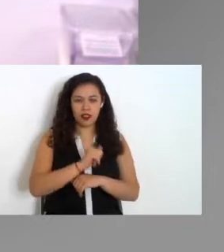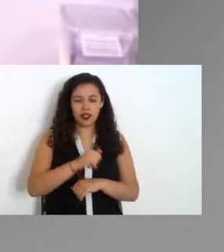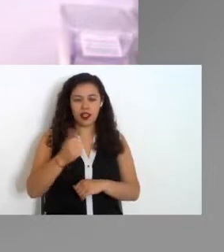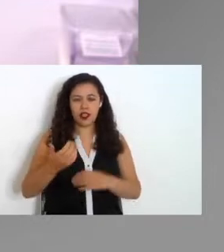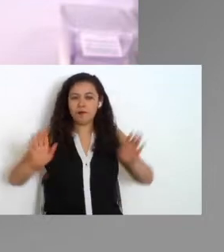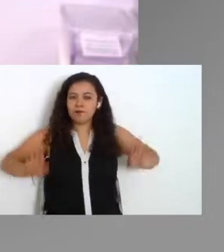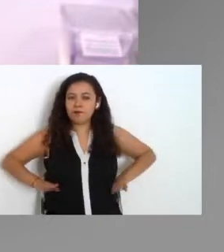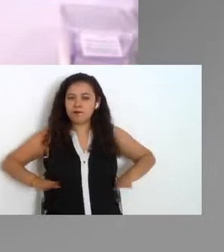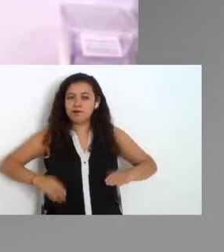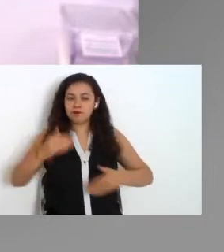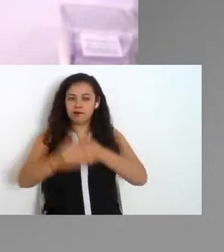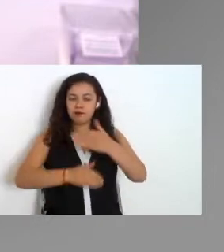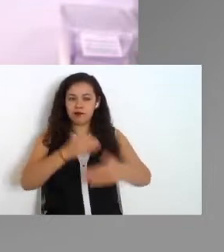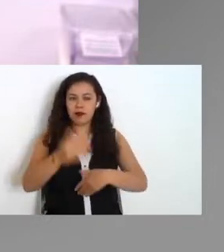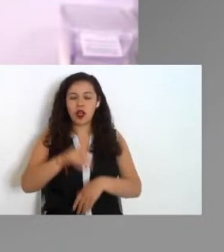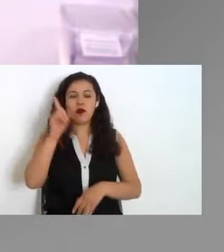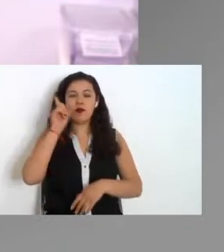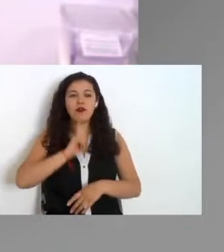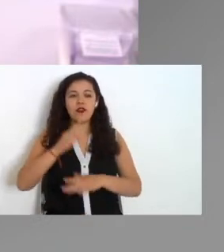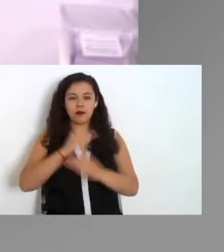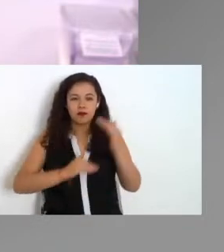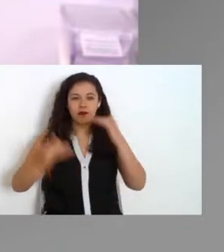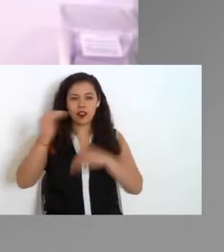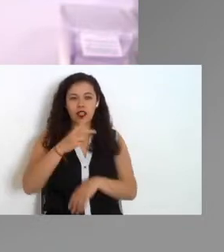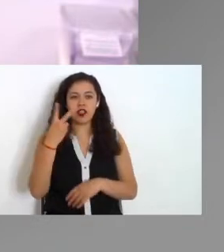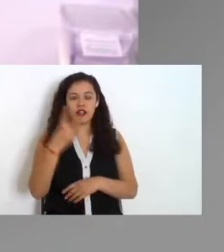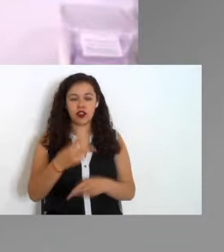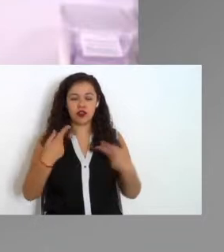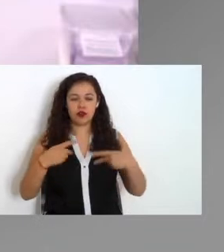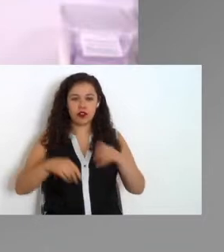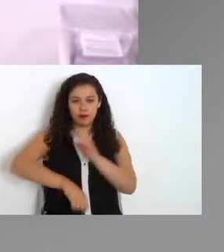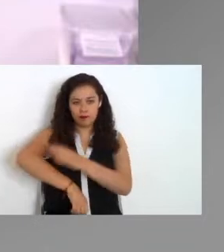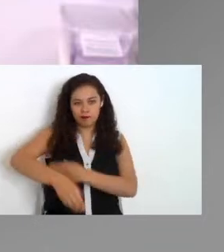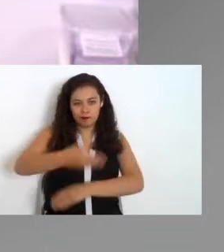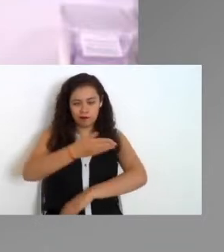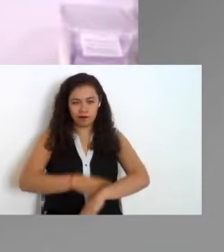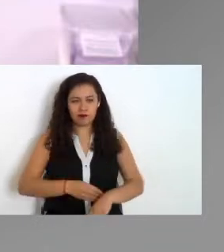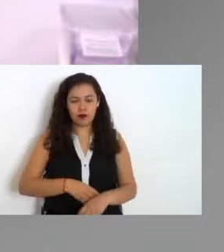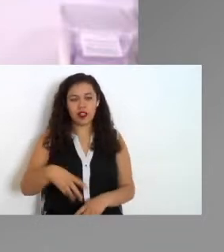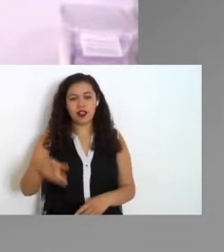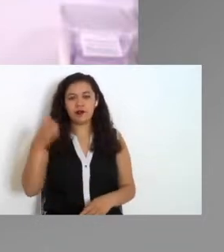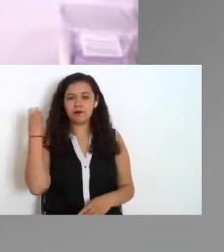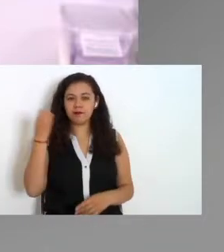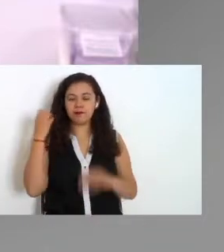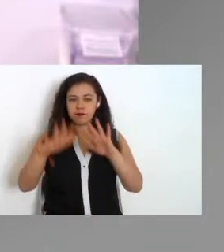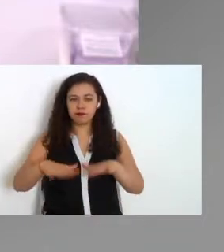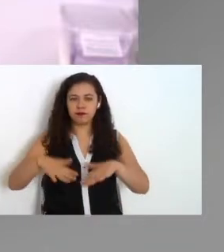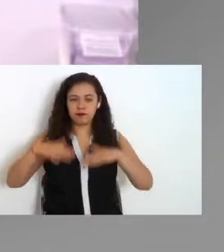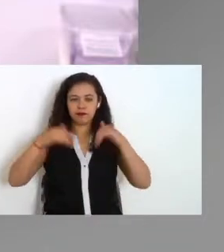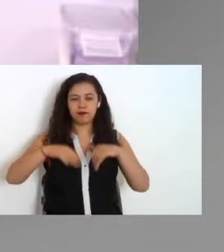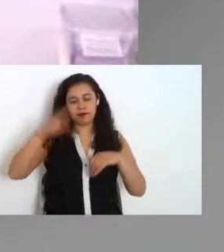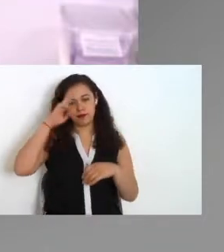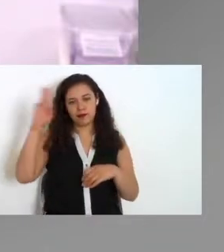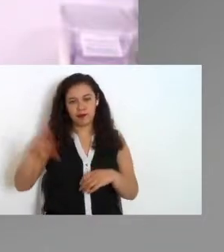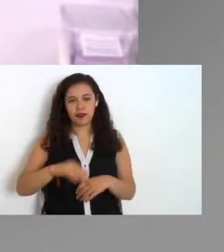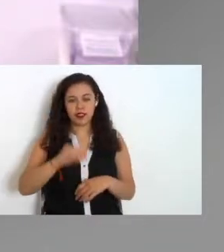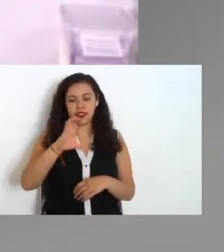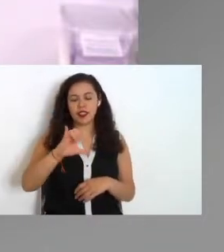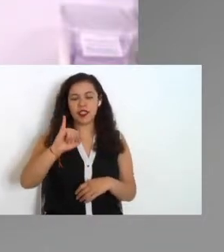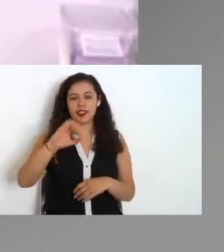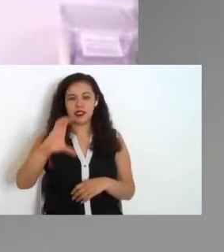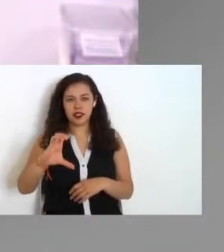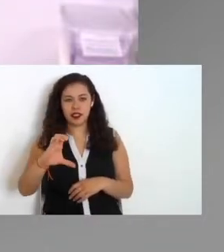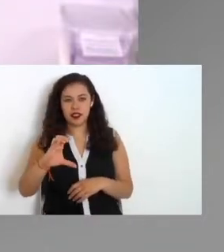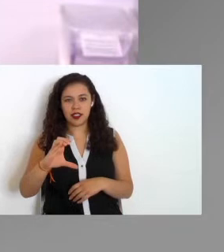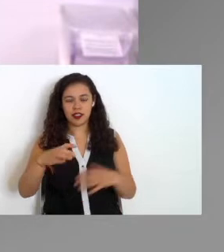Mujeres Dreams Boss, Mujeres Amputadas, Master Speaker por la Cámara Internacional de Conferencias, CIC, fundadora de